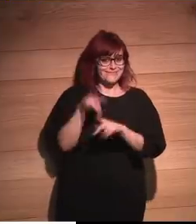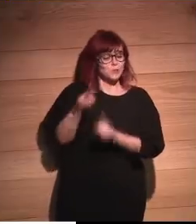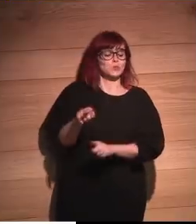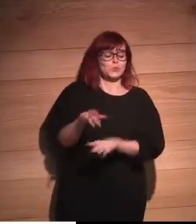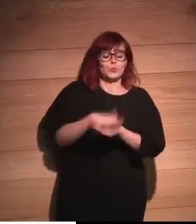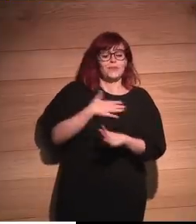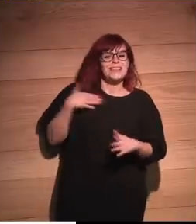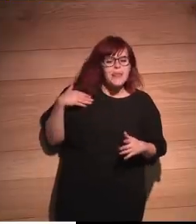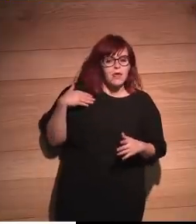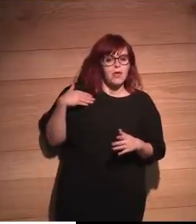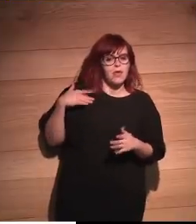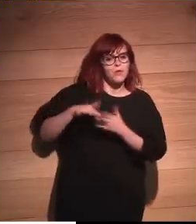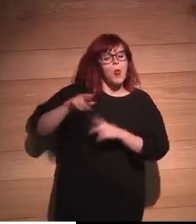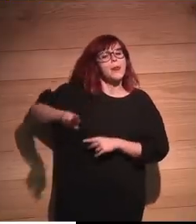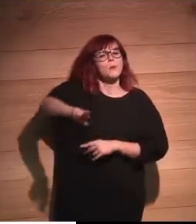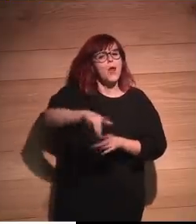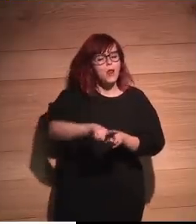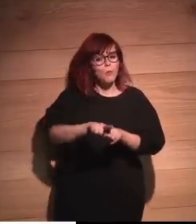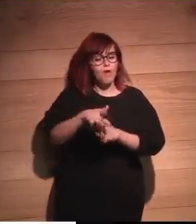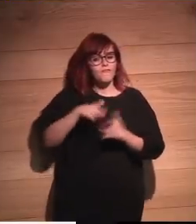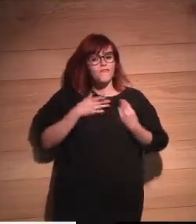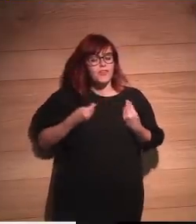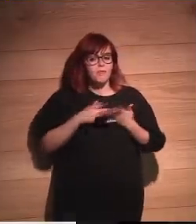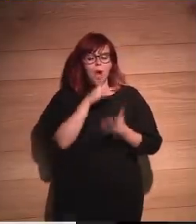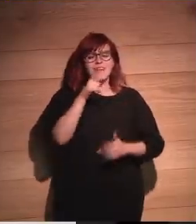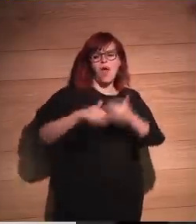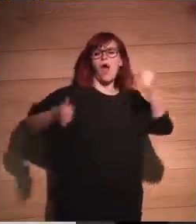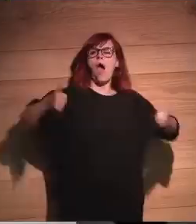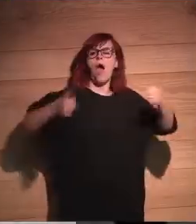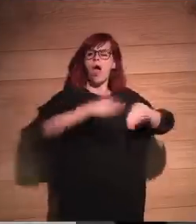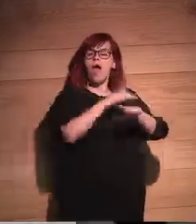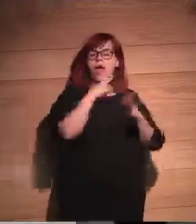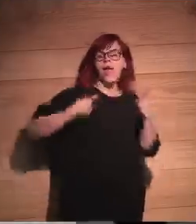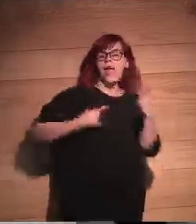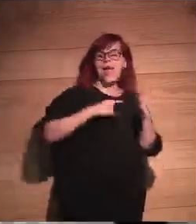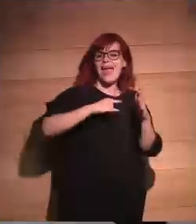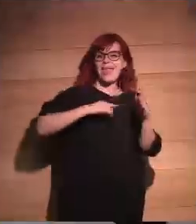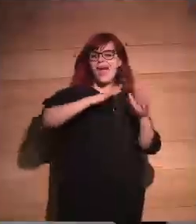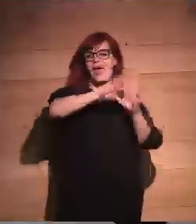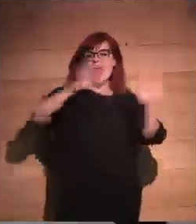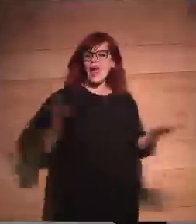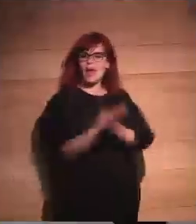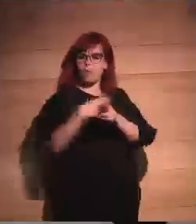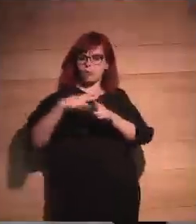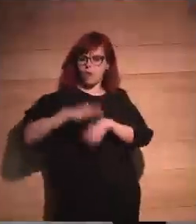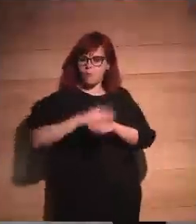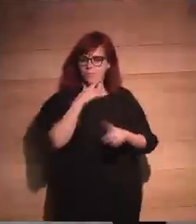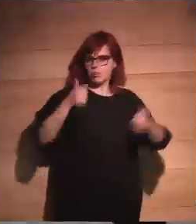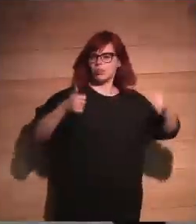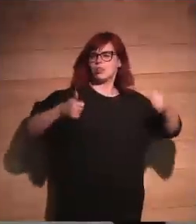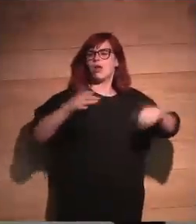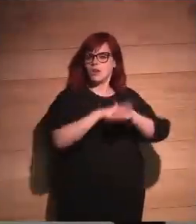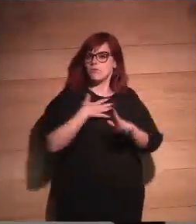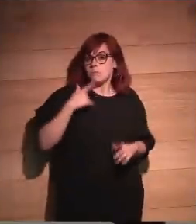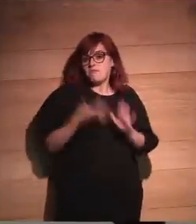sido ese recuperar, ser un competidor geopolítico de peso. Y a fe que lo está logrando. En